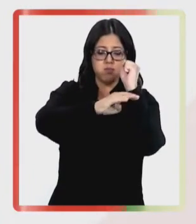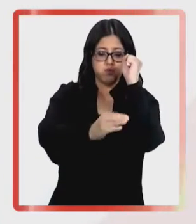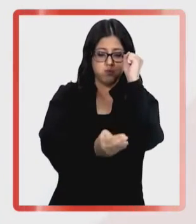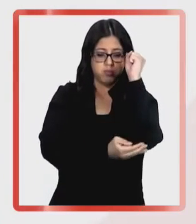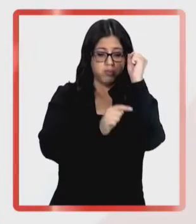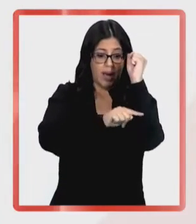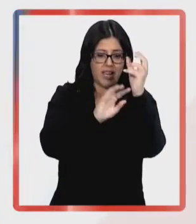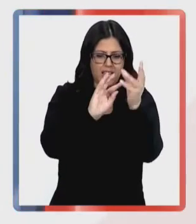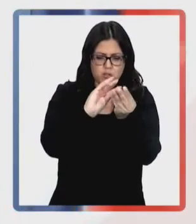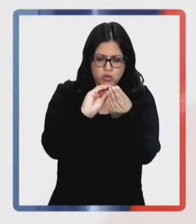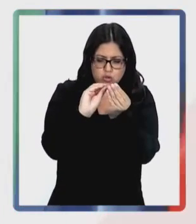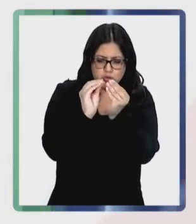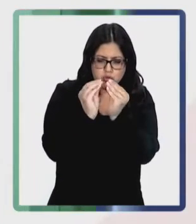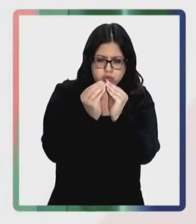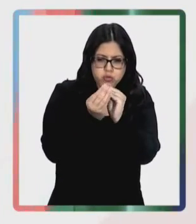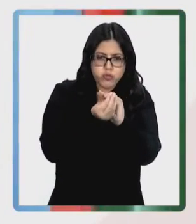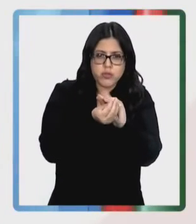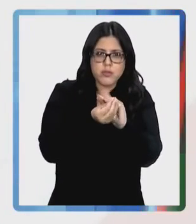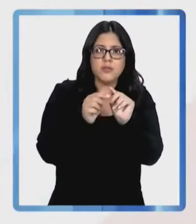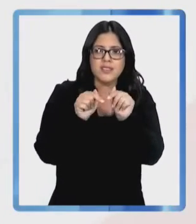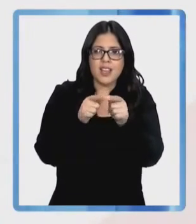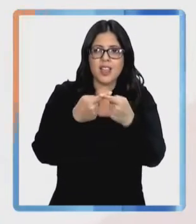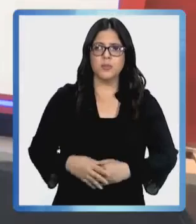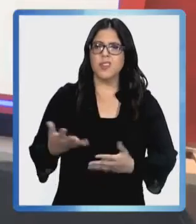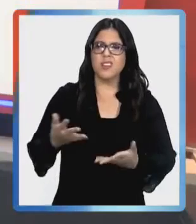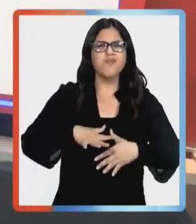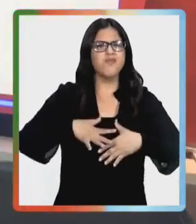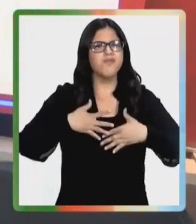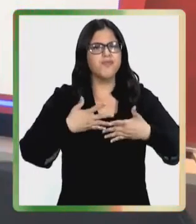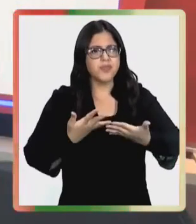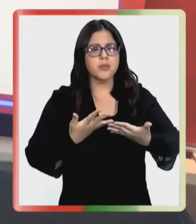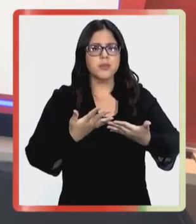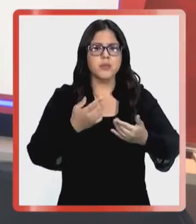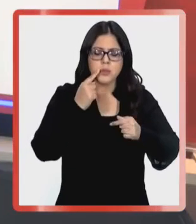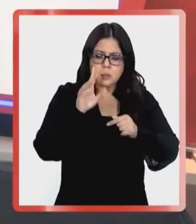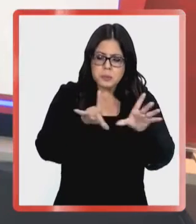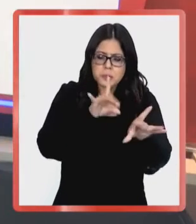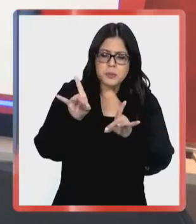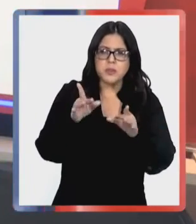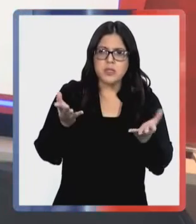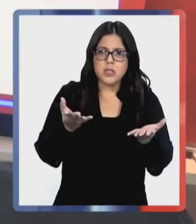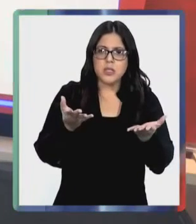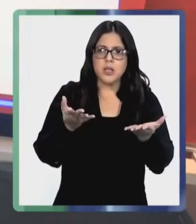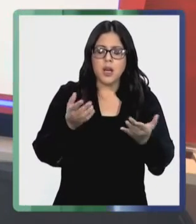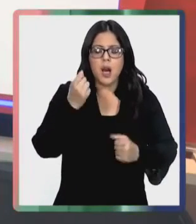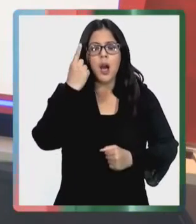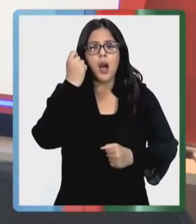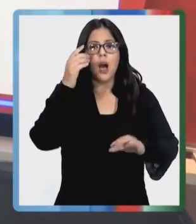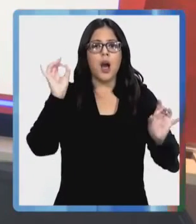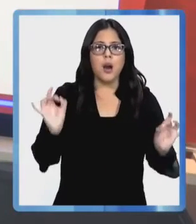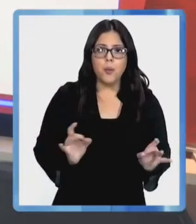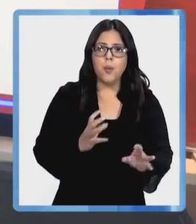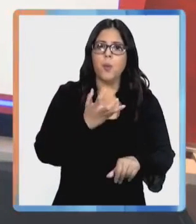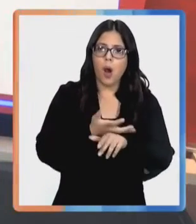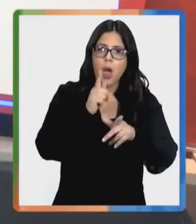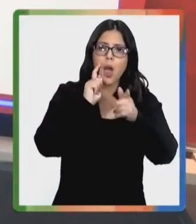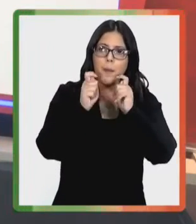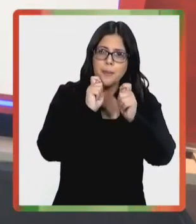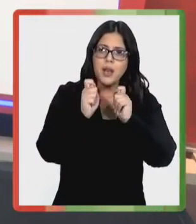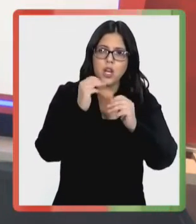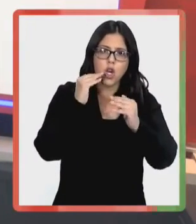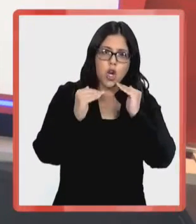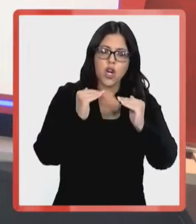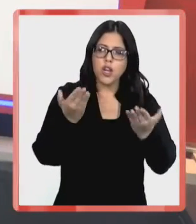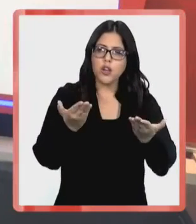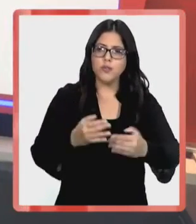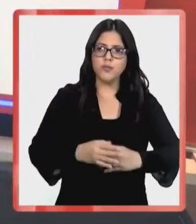Entonces, por eso se da esta diferencia. ¿Cuáles son los principales síntomas y señales que uno tiene que detectar para poder